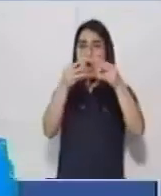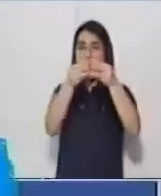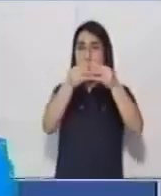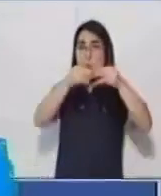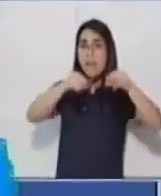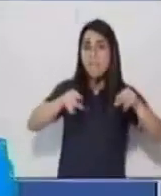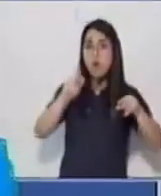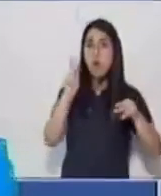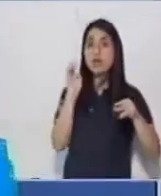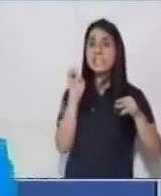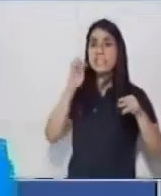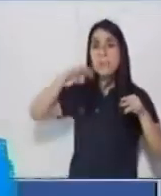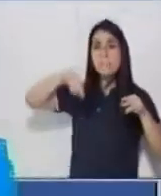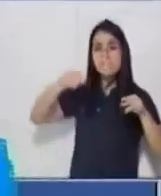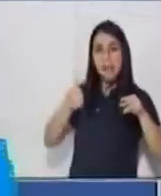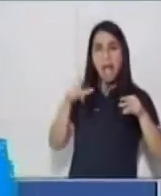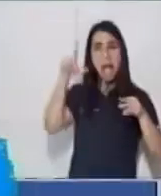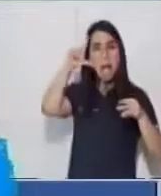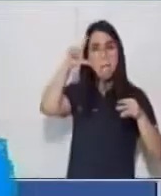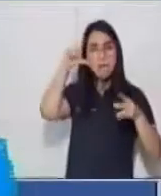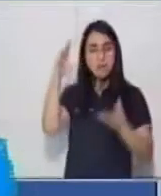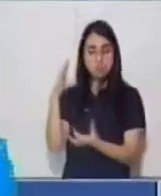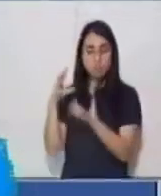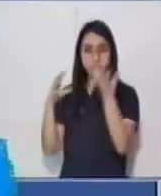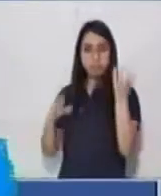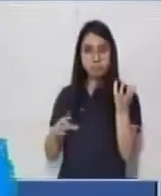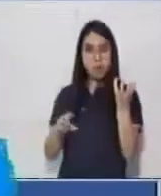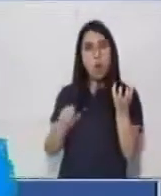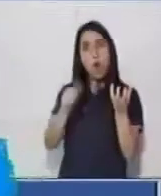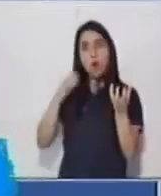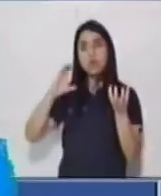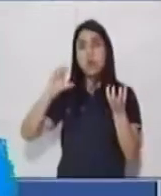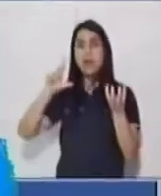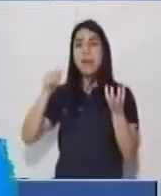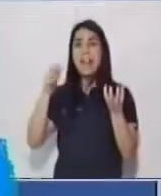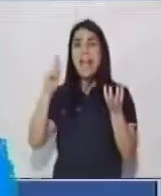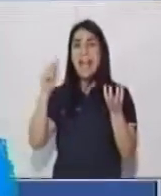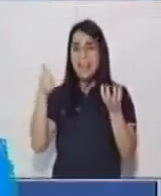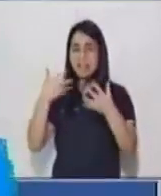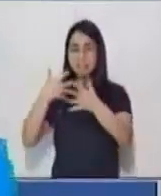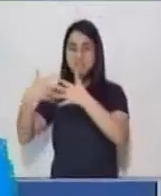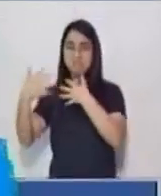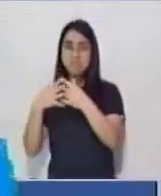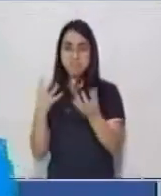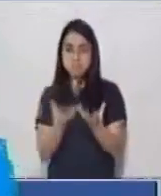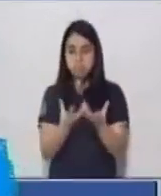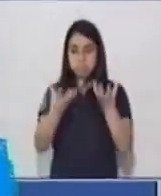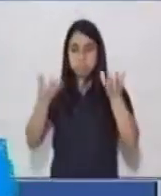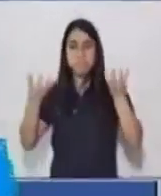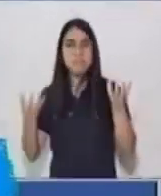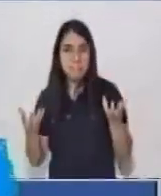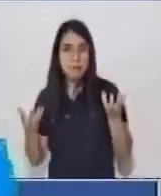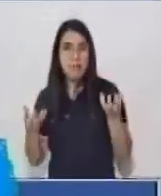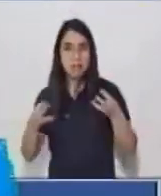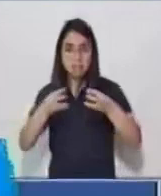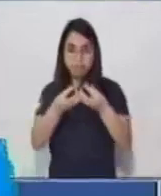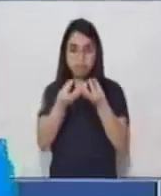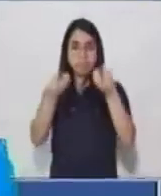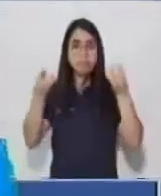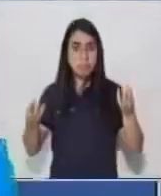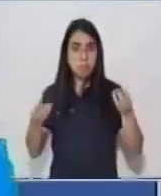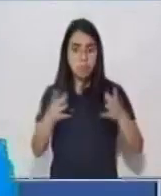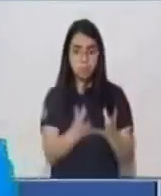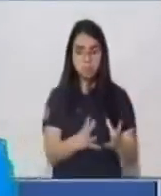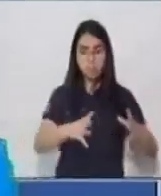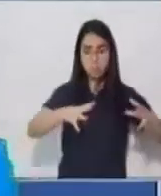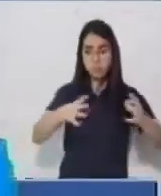huevo y vamos a separar, en la mano nos tiene que quedar la yema, en un traste colocamos las claras y en otro traste colocamos